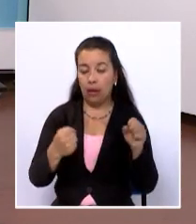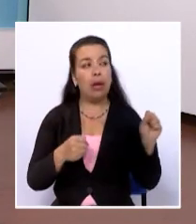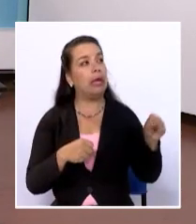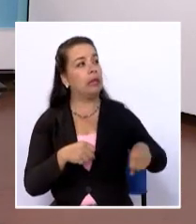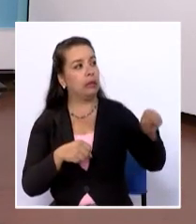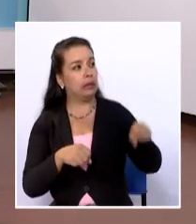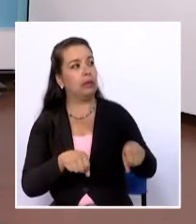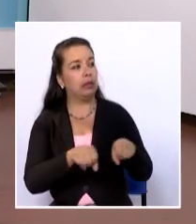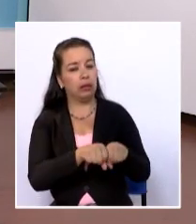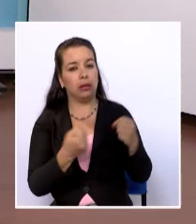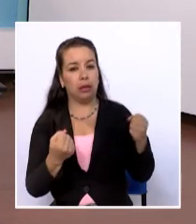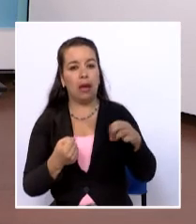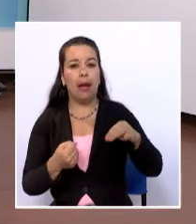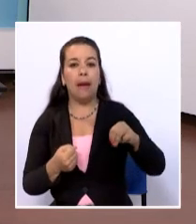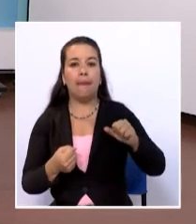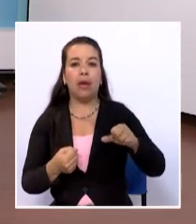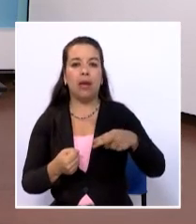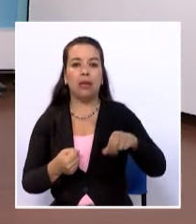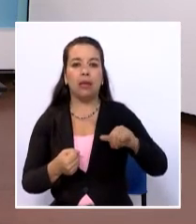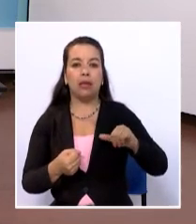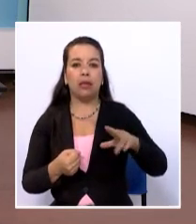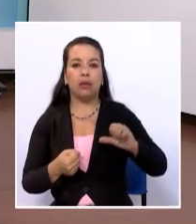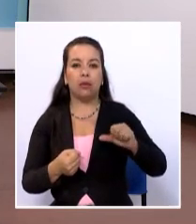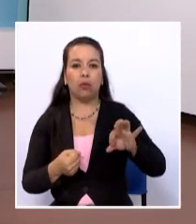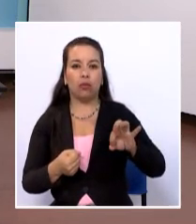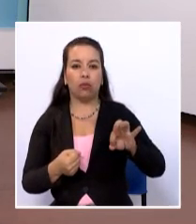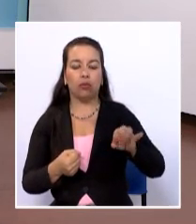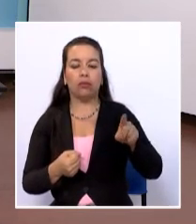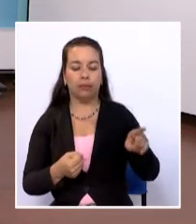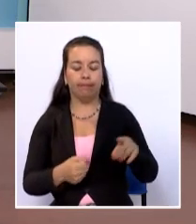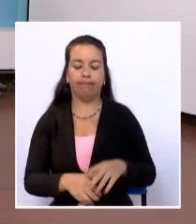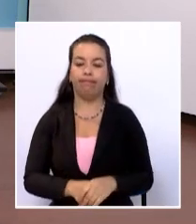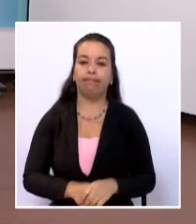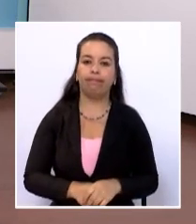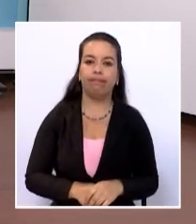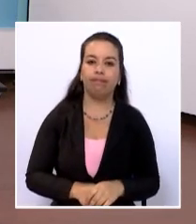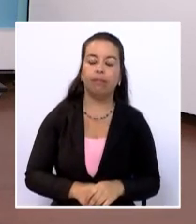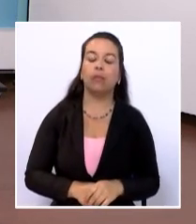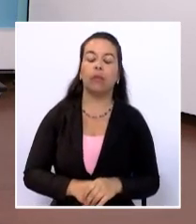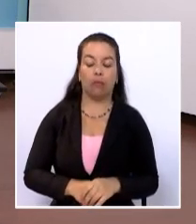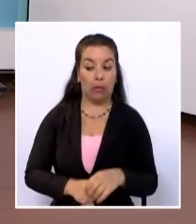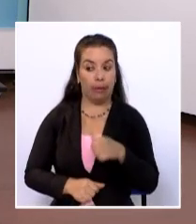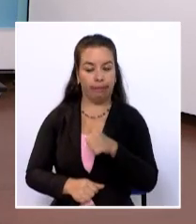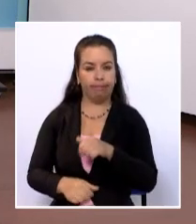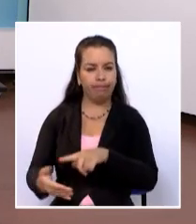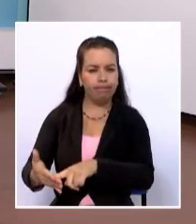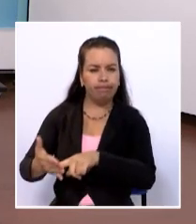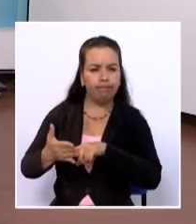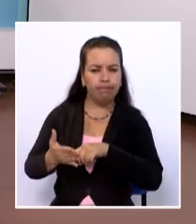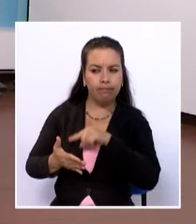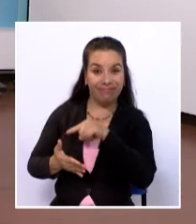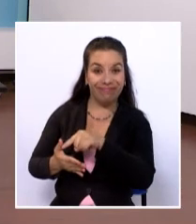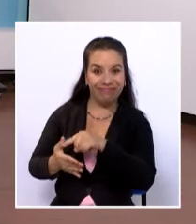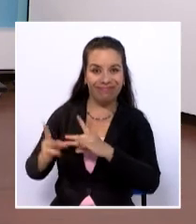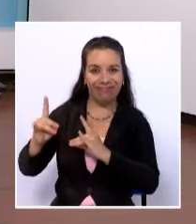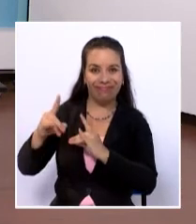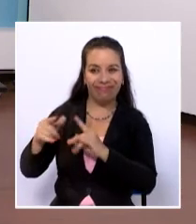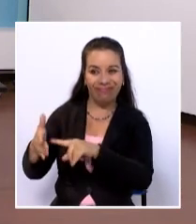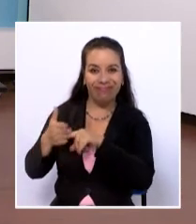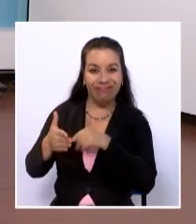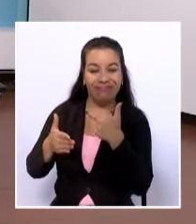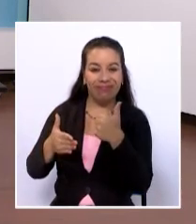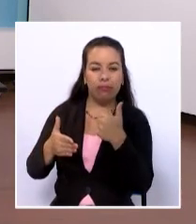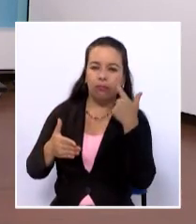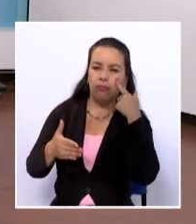una lesión meniscal está la lesión meniscal en la rodilla izquierda parece muy interesante valorar el caso de él porque yo